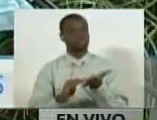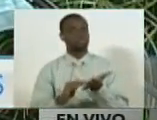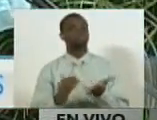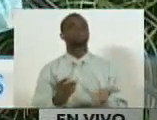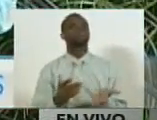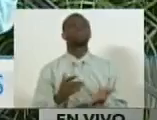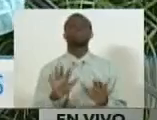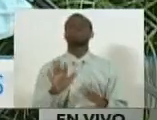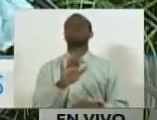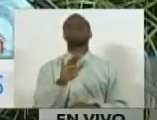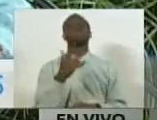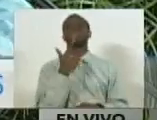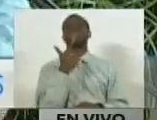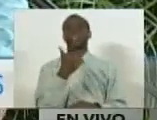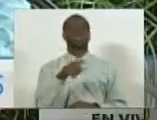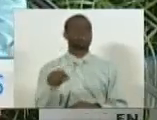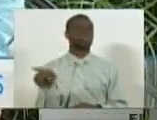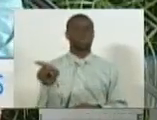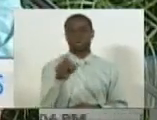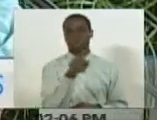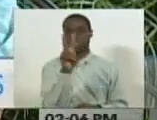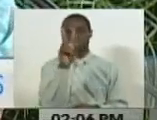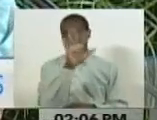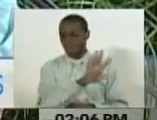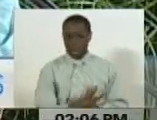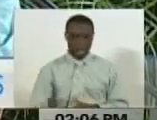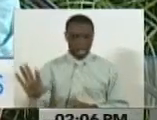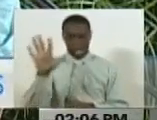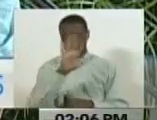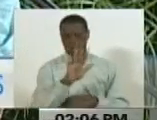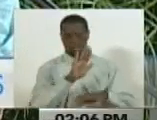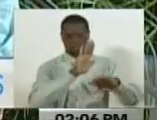yo quiero decirle a toda Venezuela,